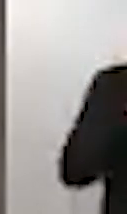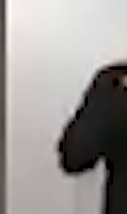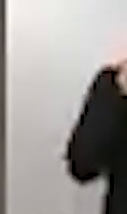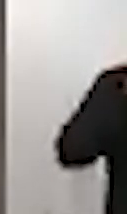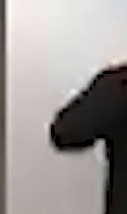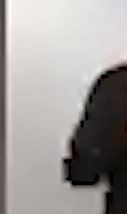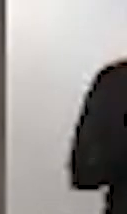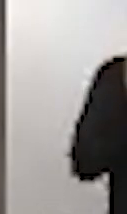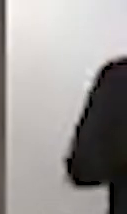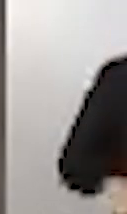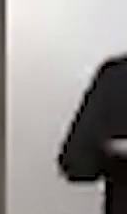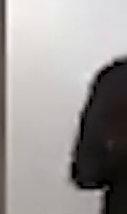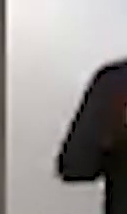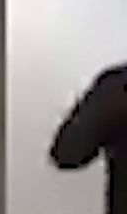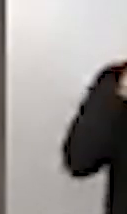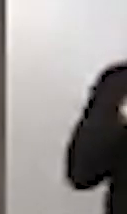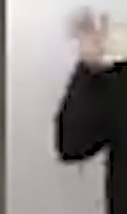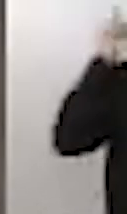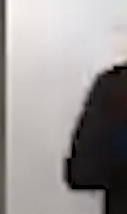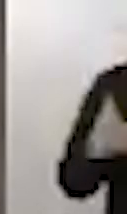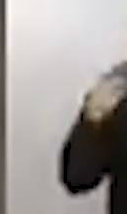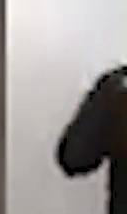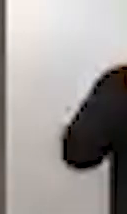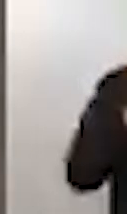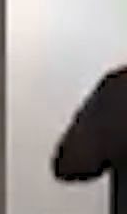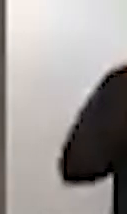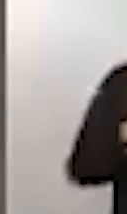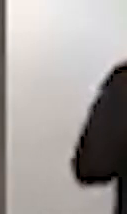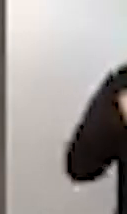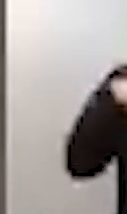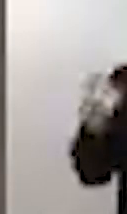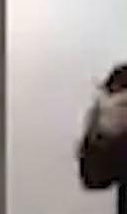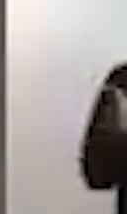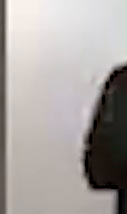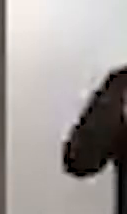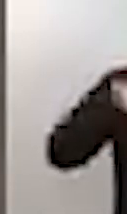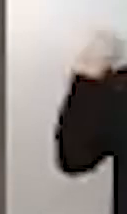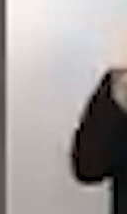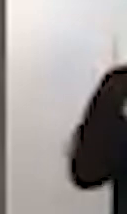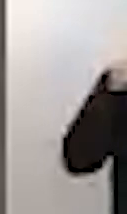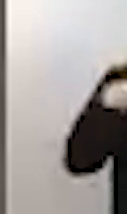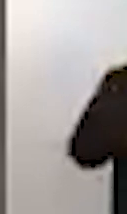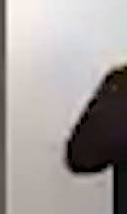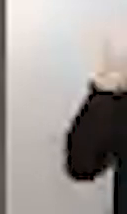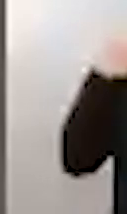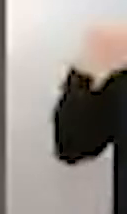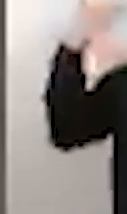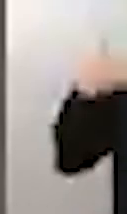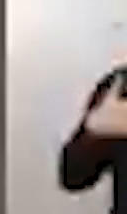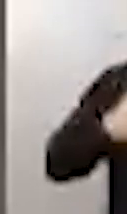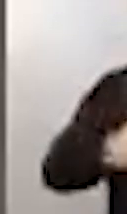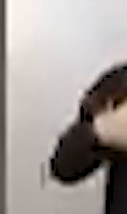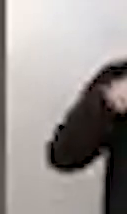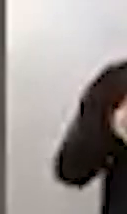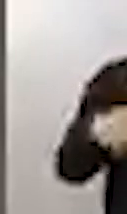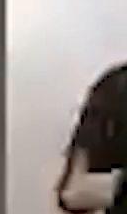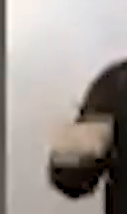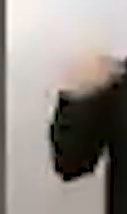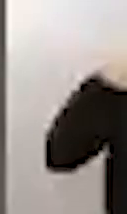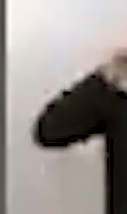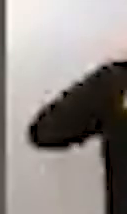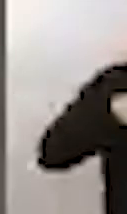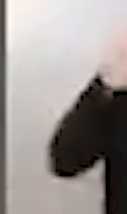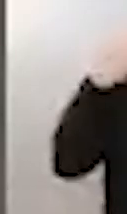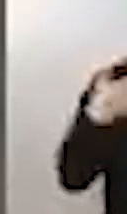todas cuentan con mi absoluta confianza y también con mi agradecimiento por haber aceptado sus nuevas responsabilidades debo además